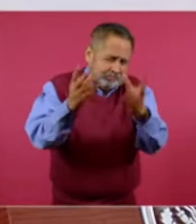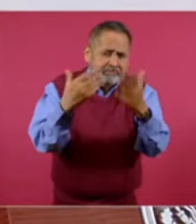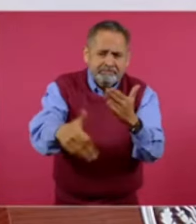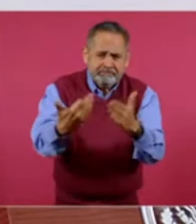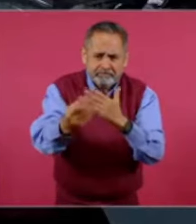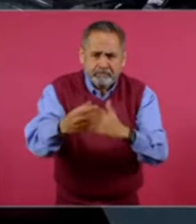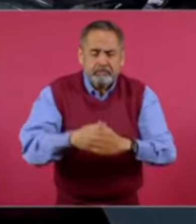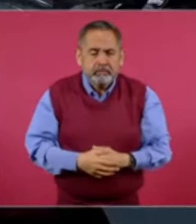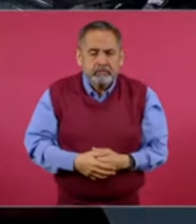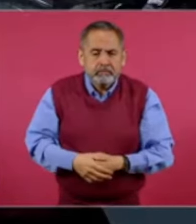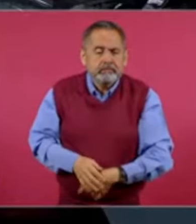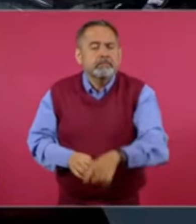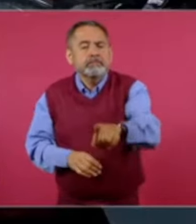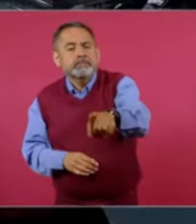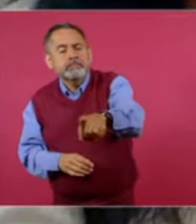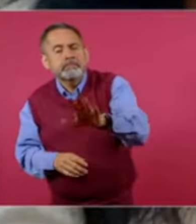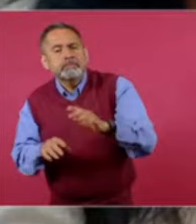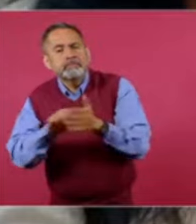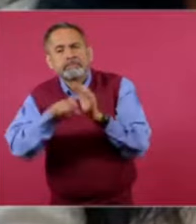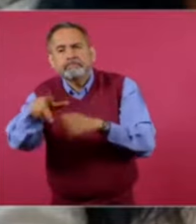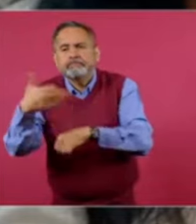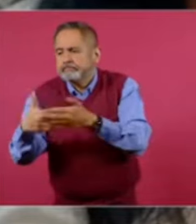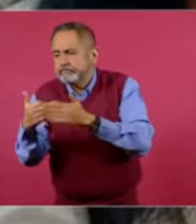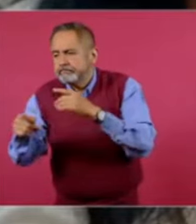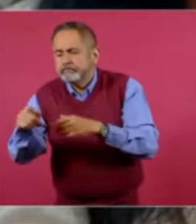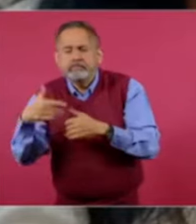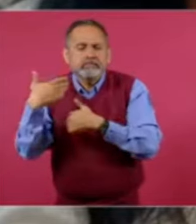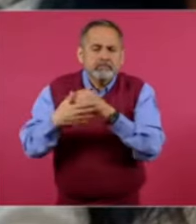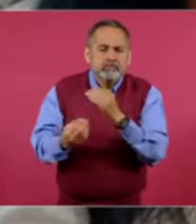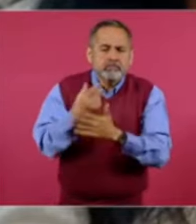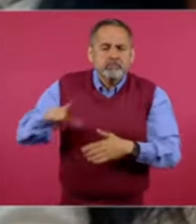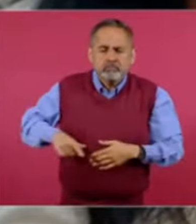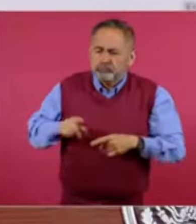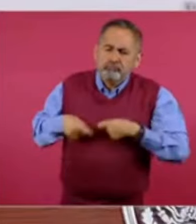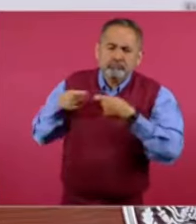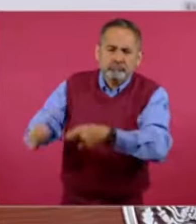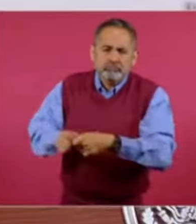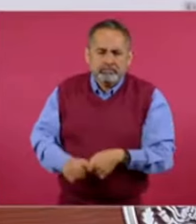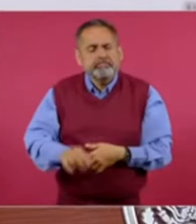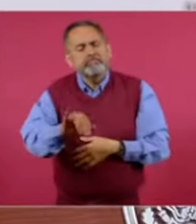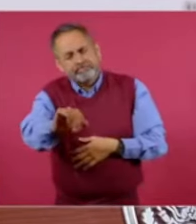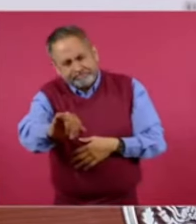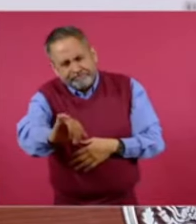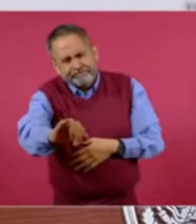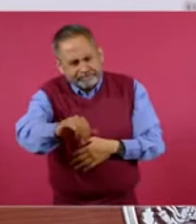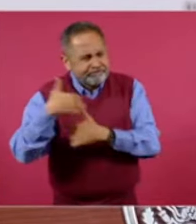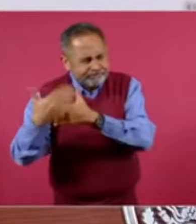Entonces, digamos, este pendiente se lo va a heredar al nuevo gobierno, sí, que va a encabezar la, sí, doctora. Sí, afortunadamente